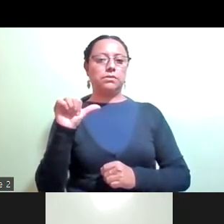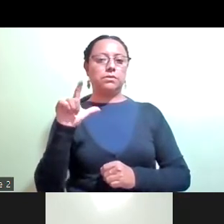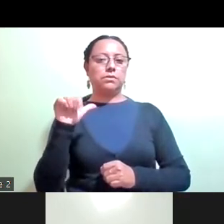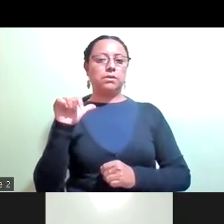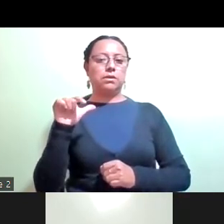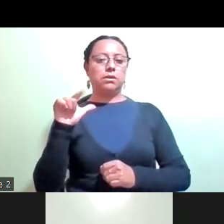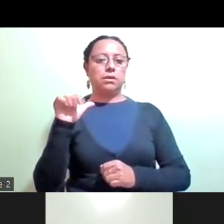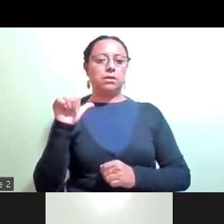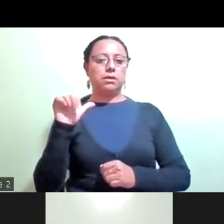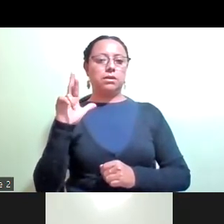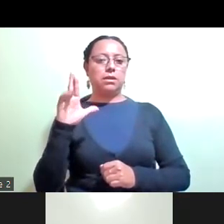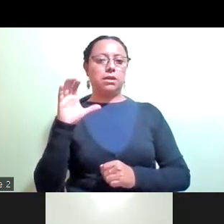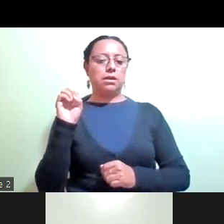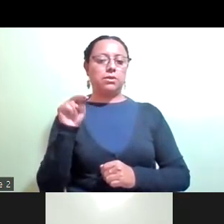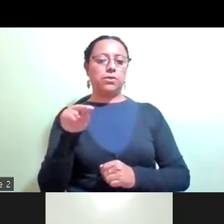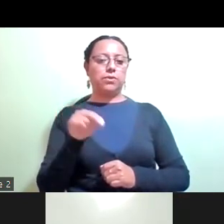Diputado Ernesto Alarcón Jiménez.